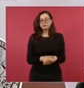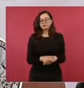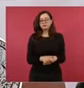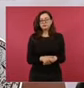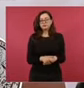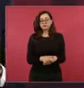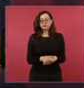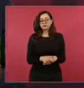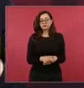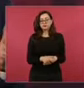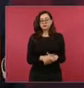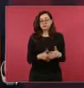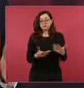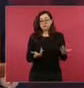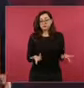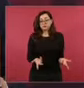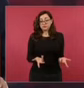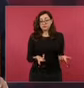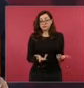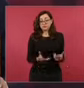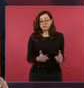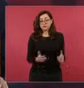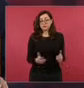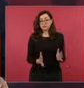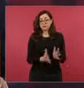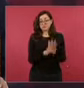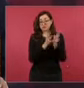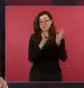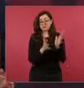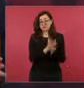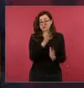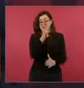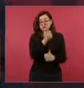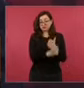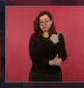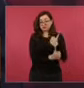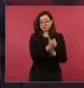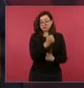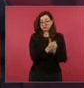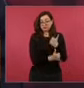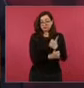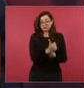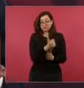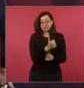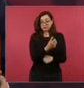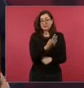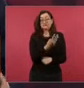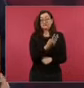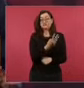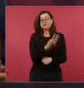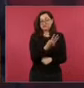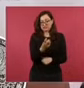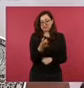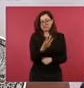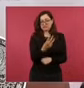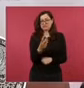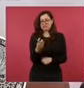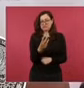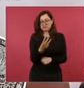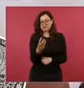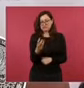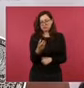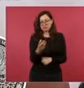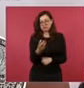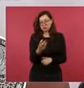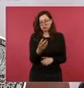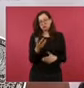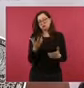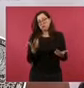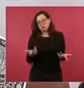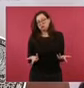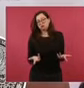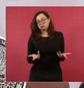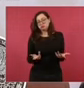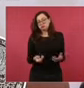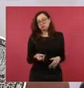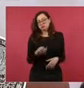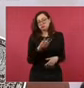Y si inscriben 300, pues se ponen los 300 nombres en una papeleta.